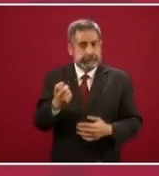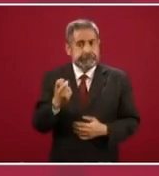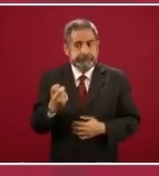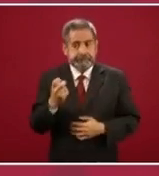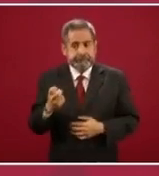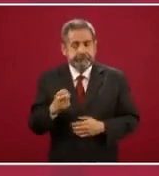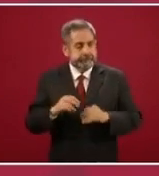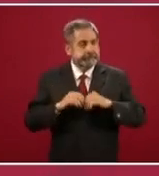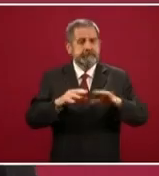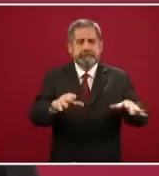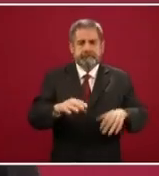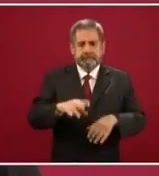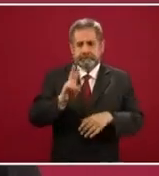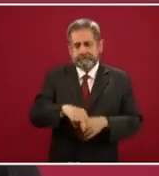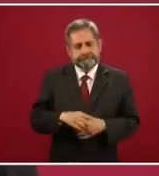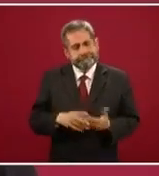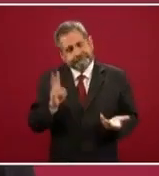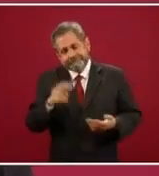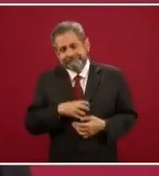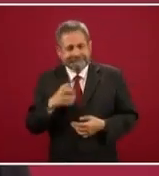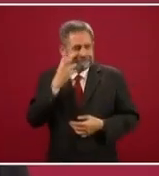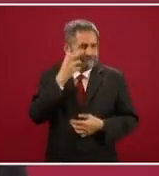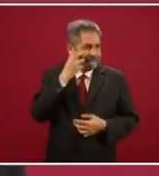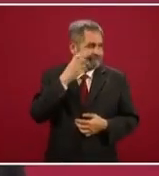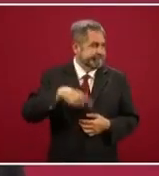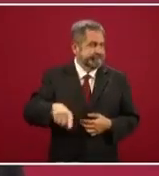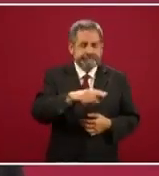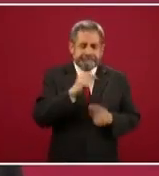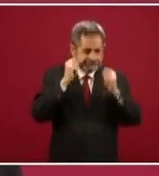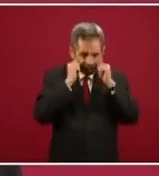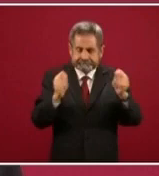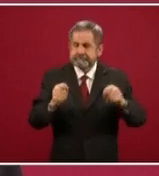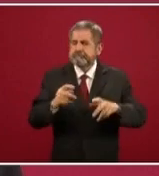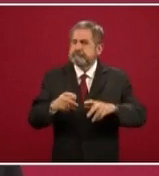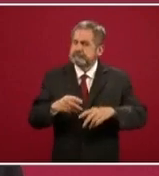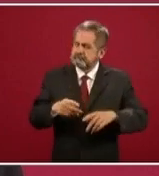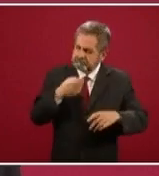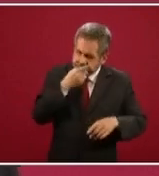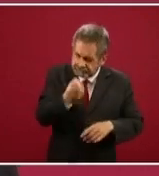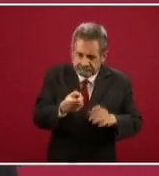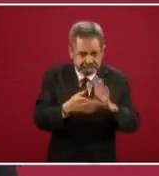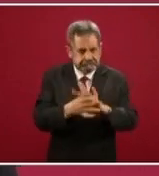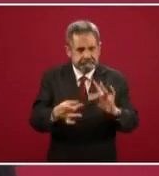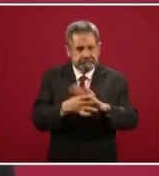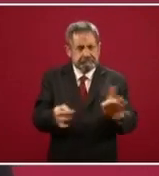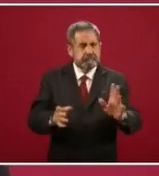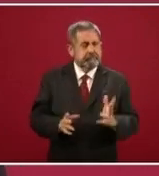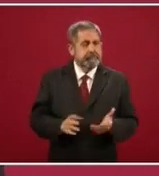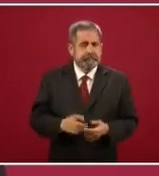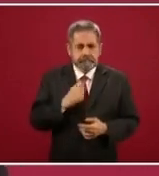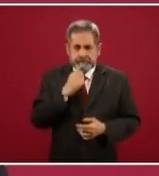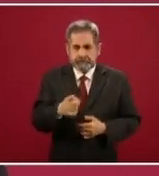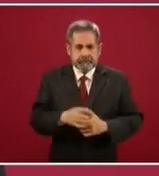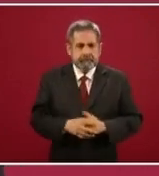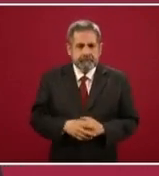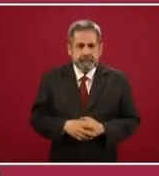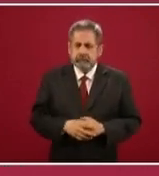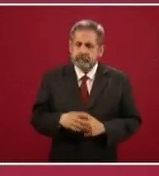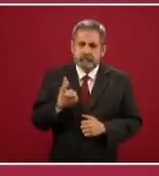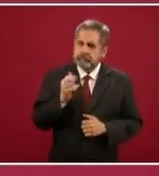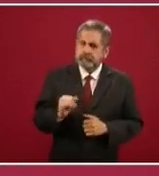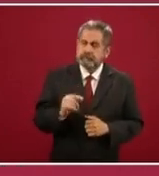como es la realidad, amarga realidad. Sí. Esa historia, y así va a